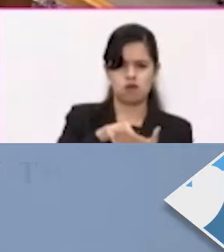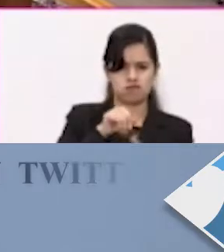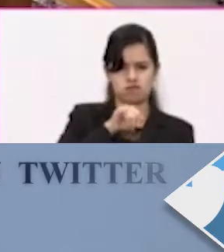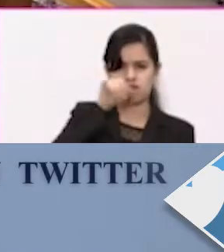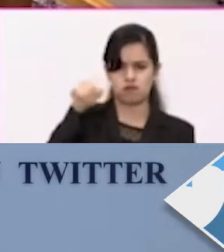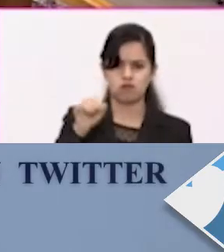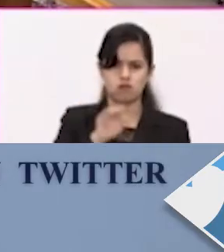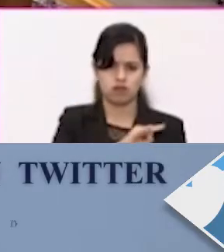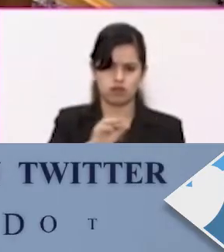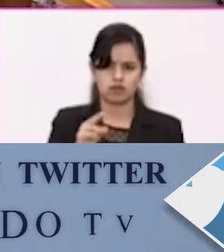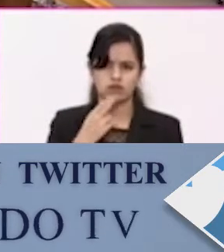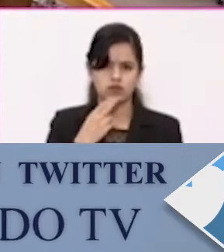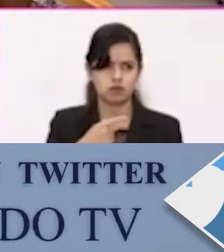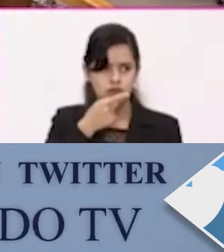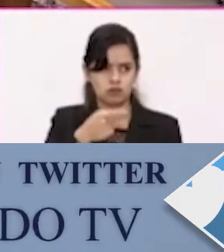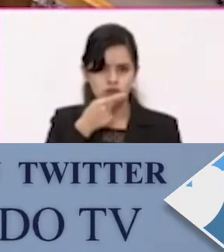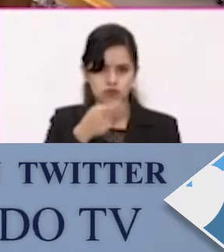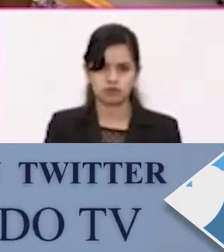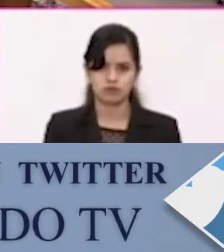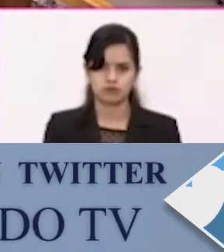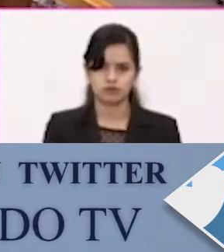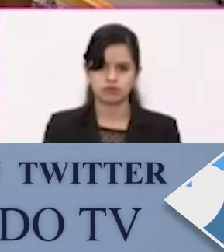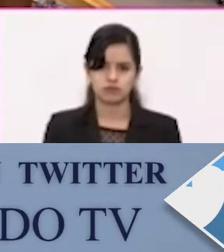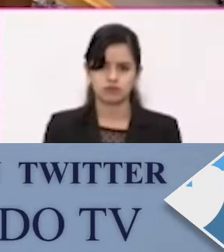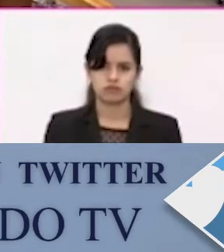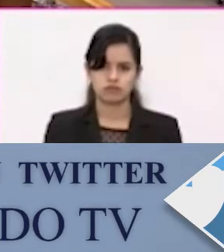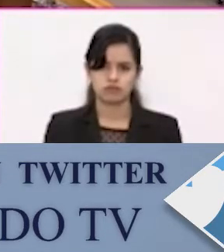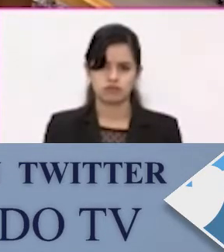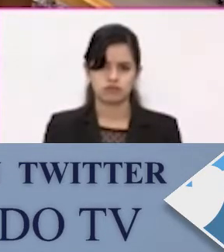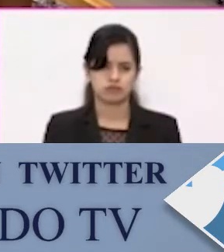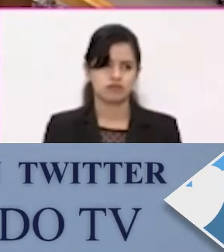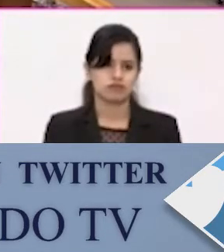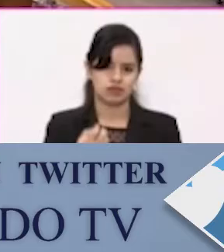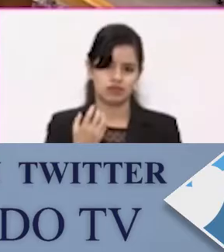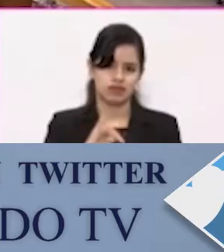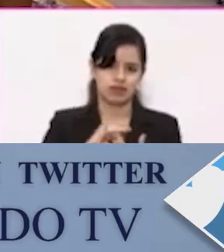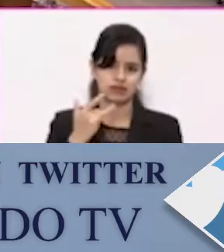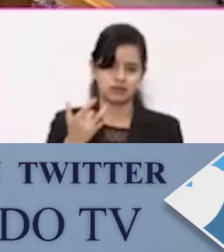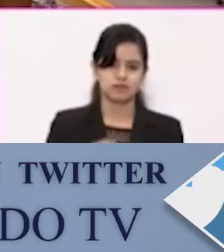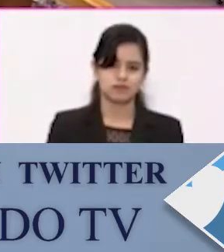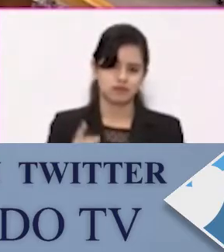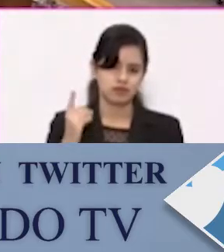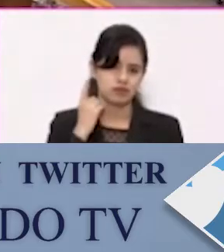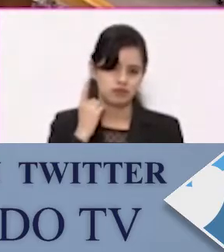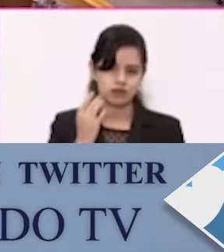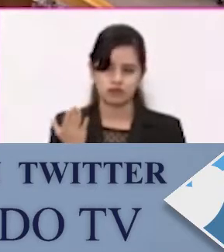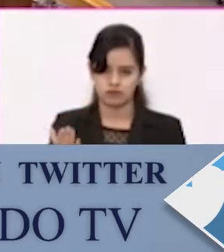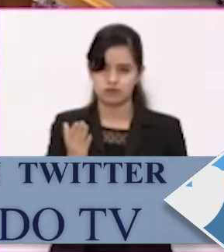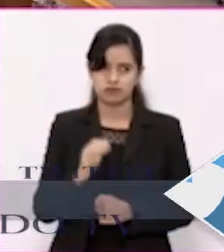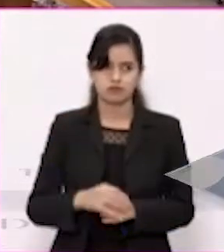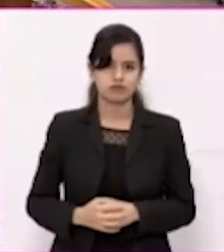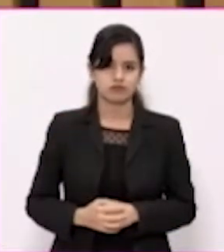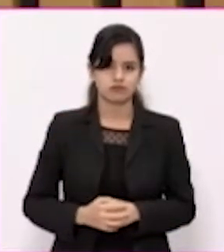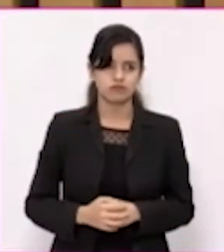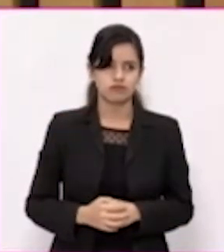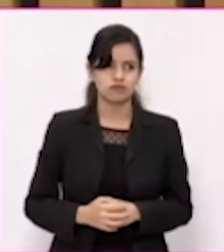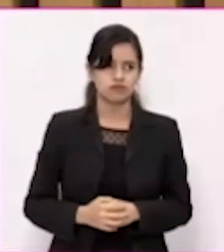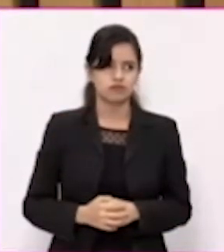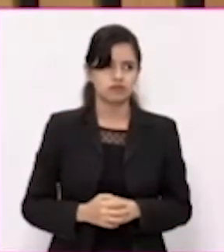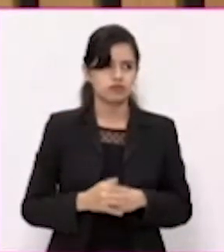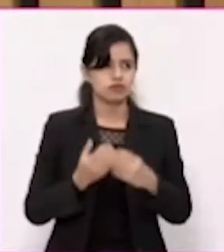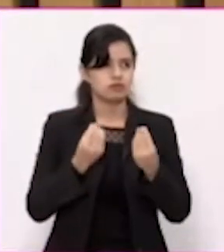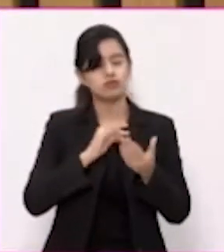uso de la voz, como lo establece el reglamento. Gracias. Diputado Fernández Noroña, tiene usted la palabra. Y